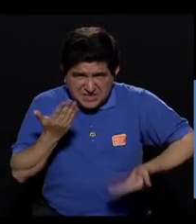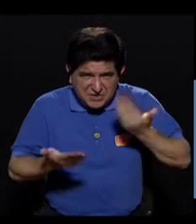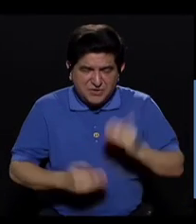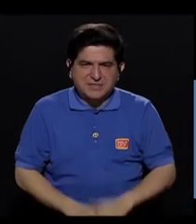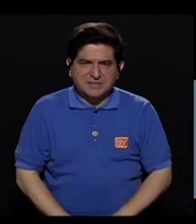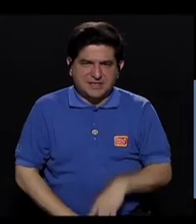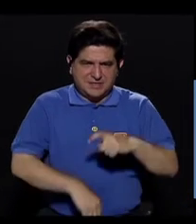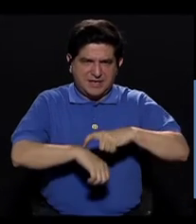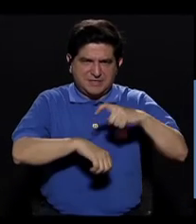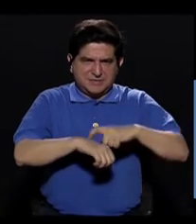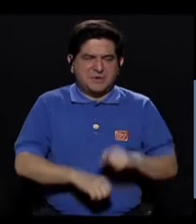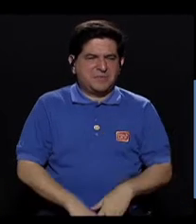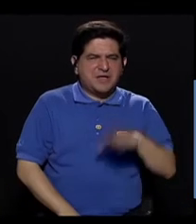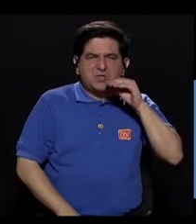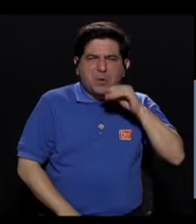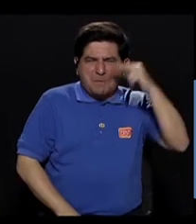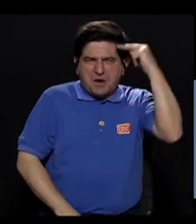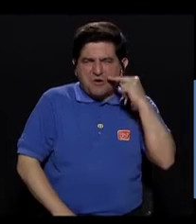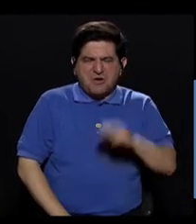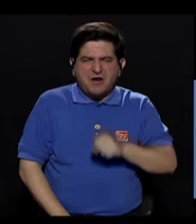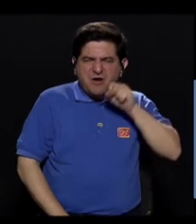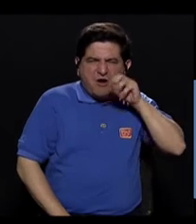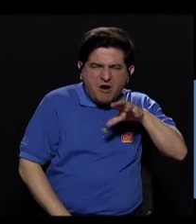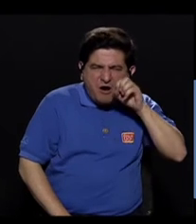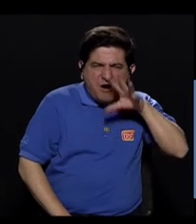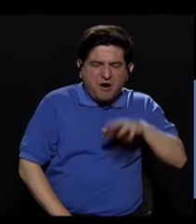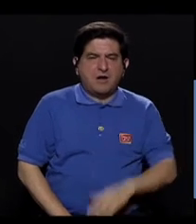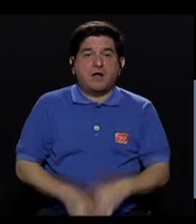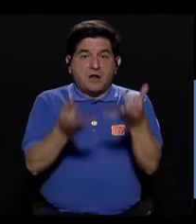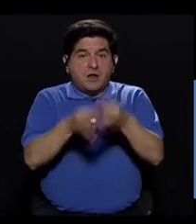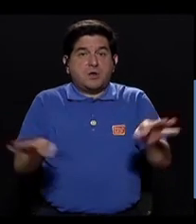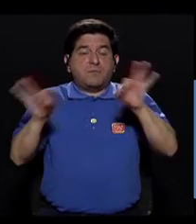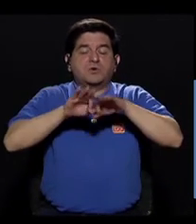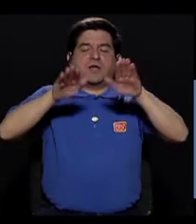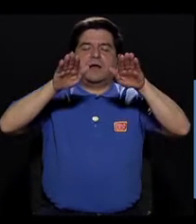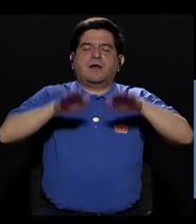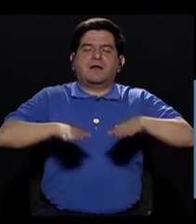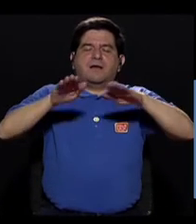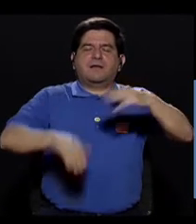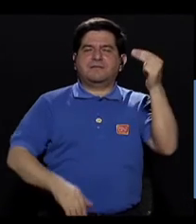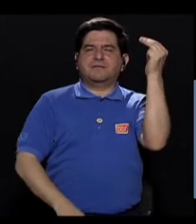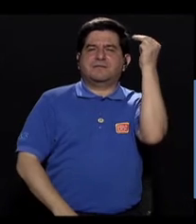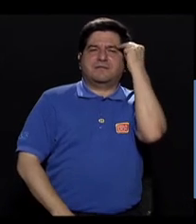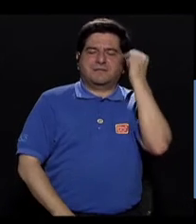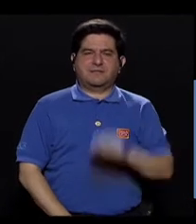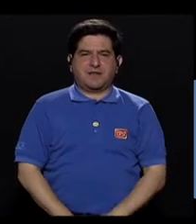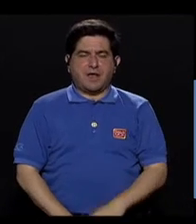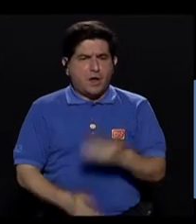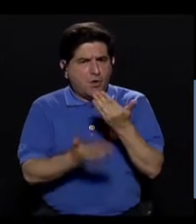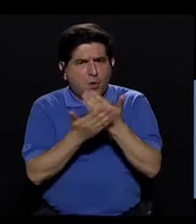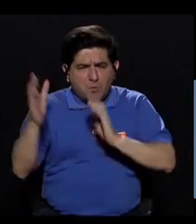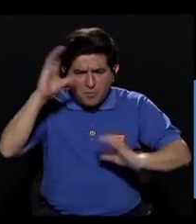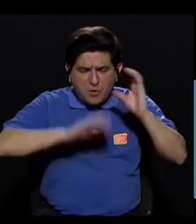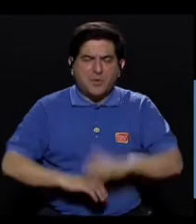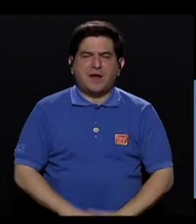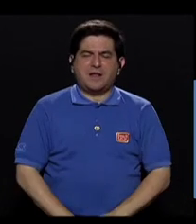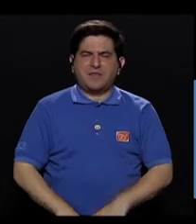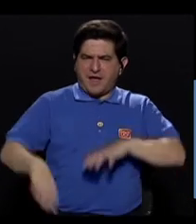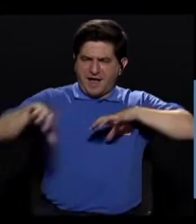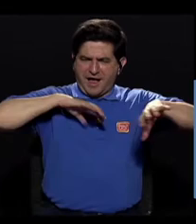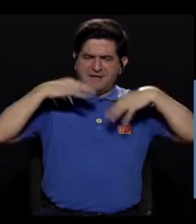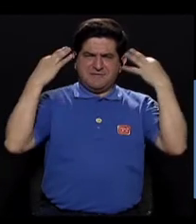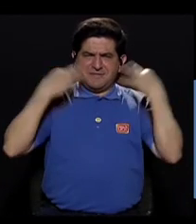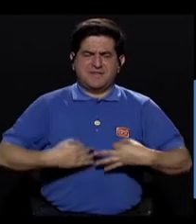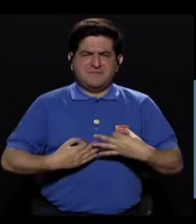mente. Está científicamente comprobado que el ejercicio regular puede ser tan efectivo para tratar la depresión como los antidepresivos. Así que sal a pasear o a